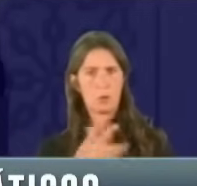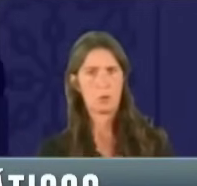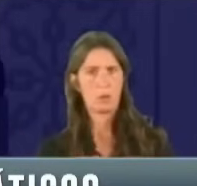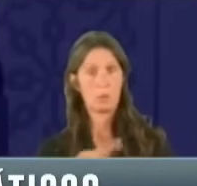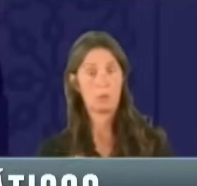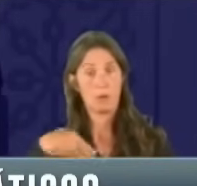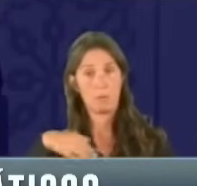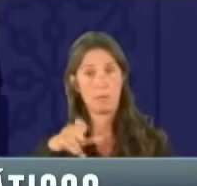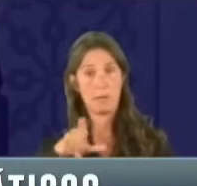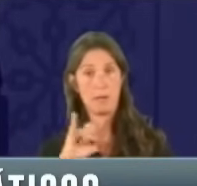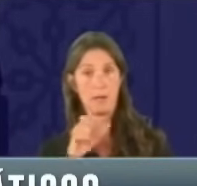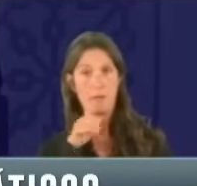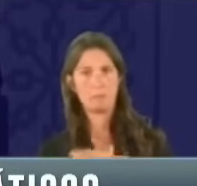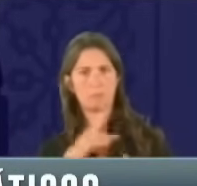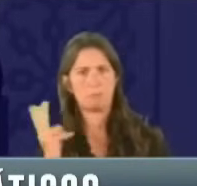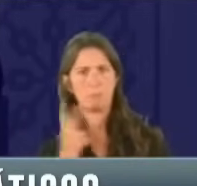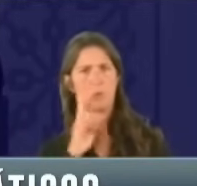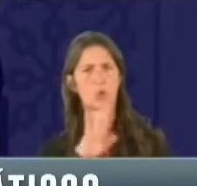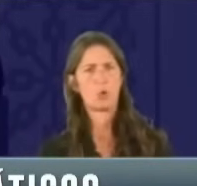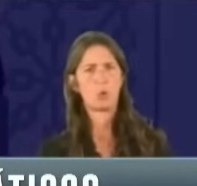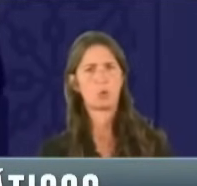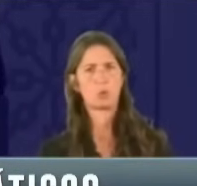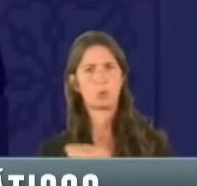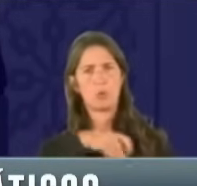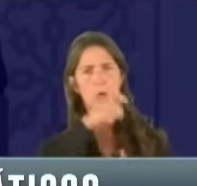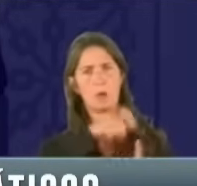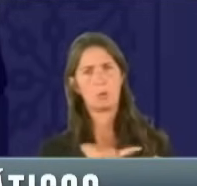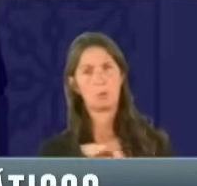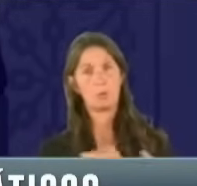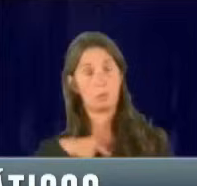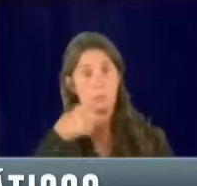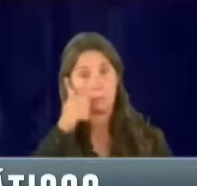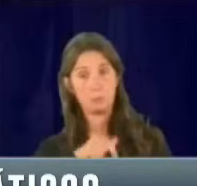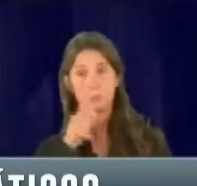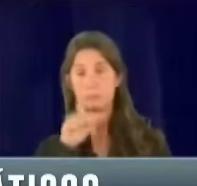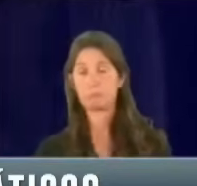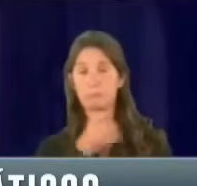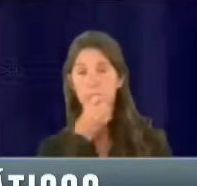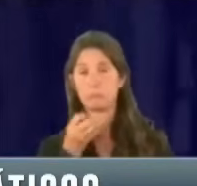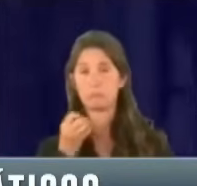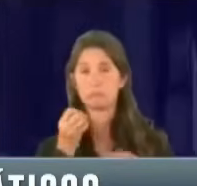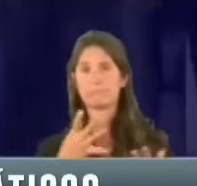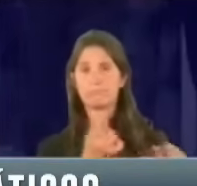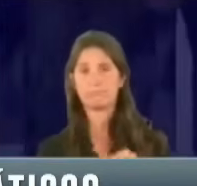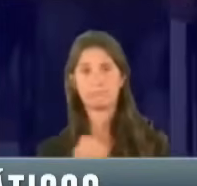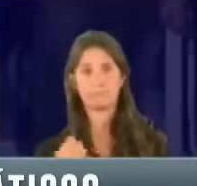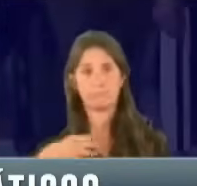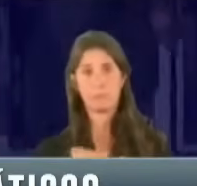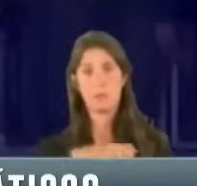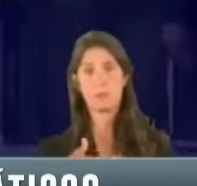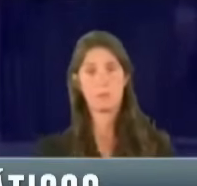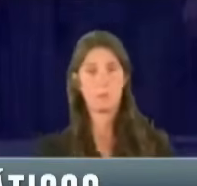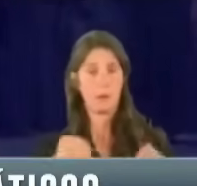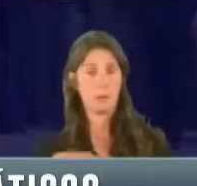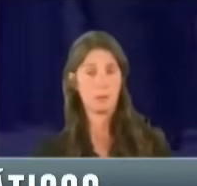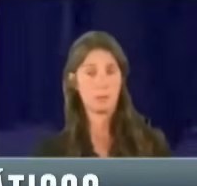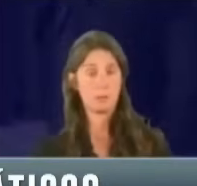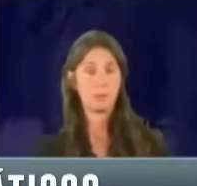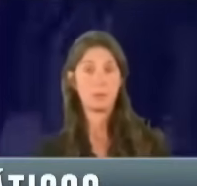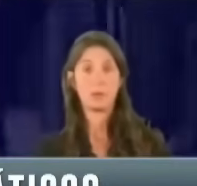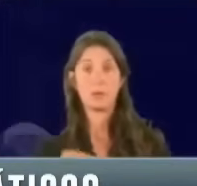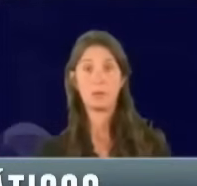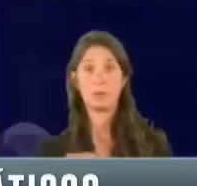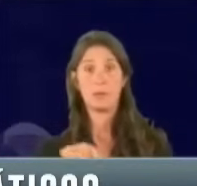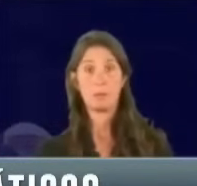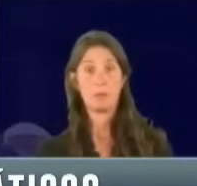la mujer de Pedro Sánchez en una declaración institucional desde aquí desde el Palacio de la moncloa el el ministro de asuntos exteriores ha acusado a